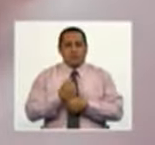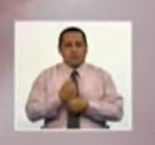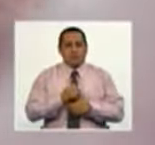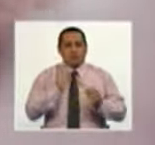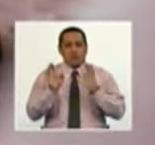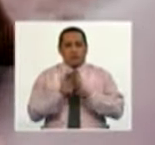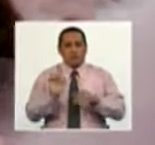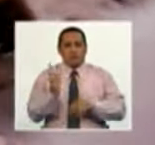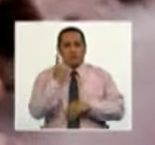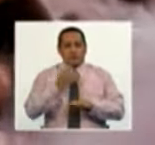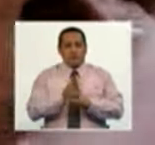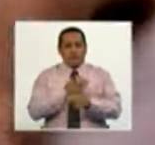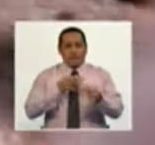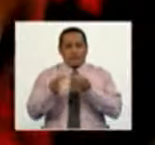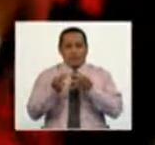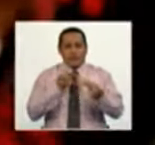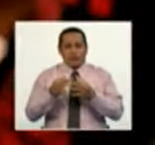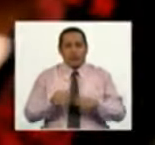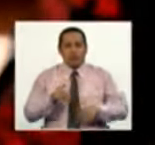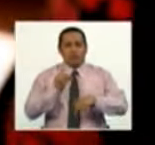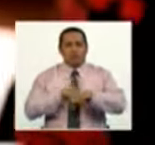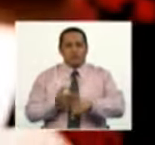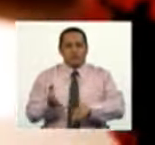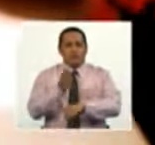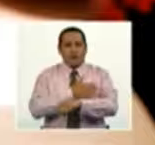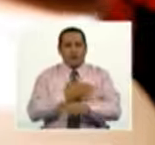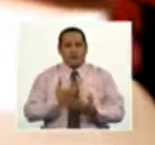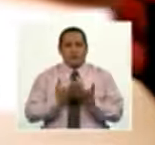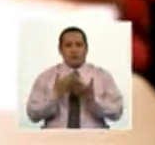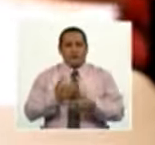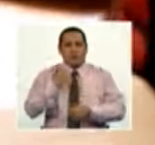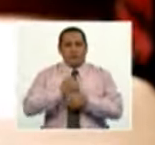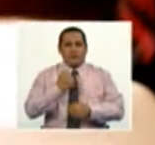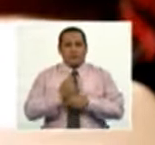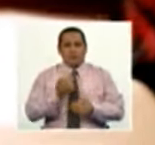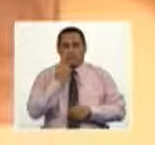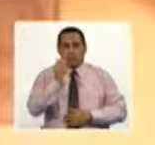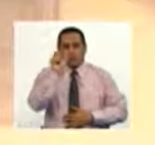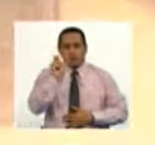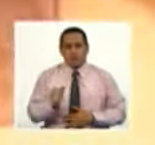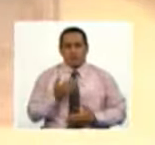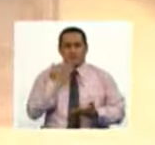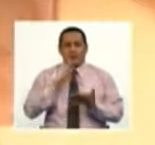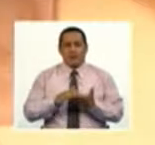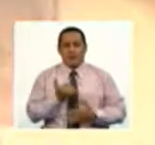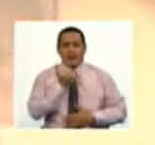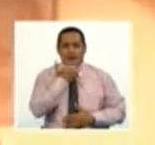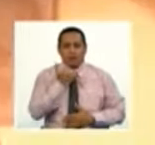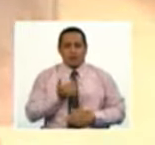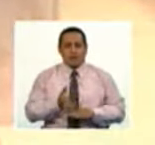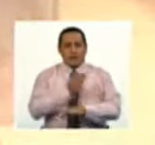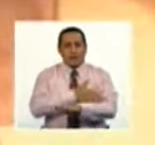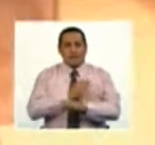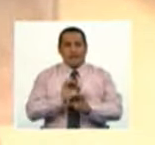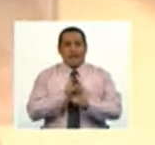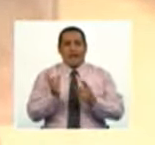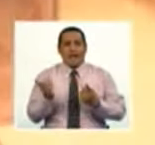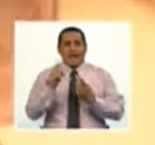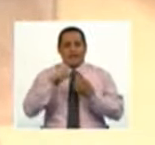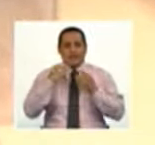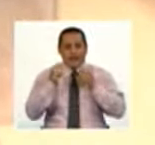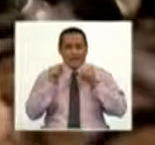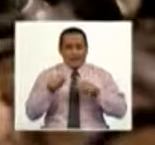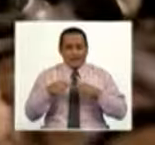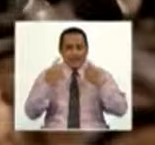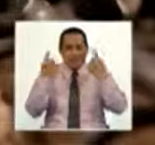laboral, un principio referido a los tiempos que se manejan desde cometida o conocida la falta hasta que ésta